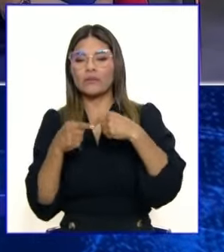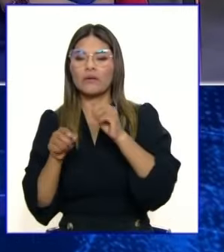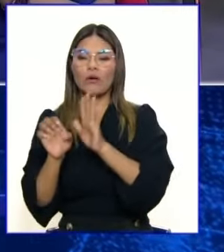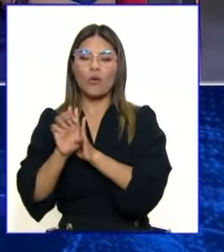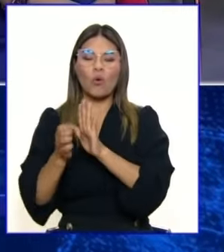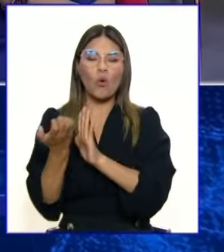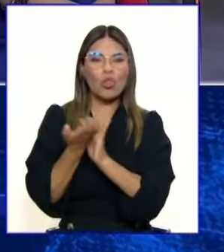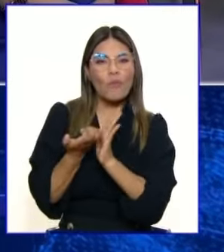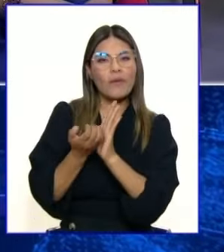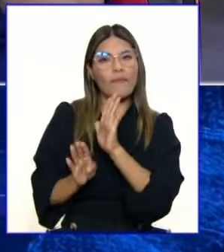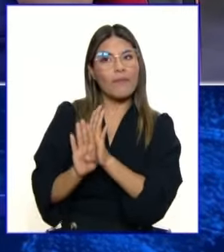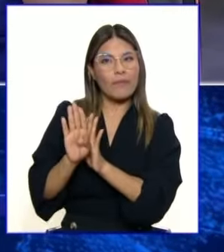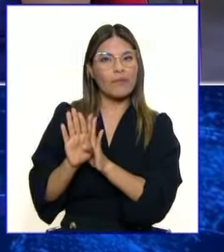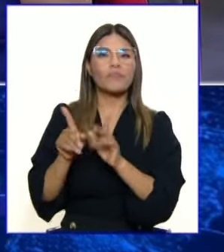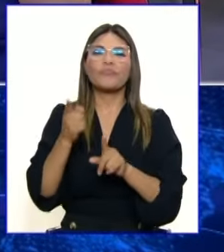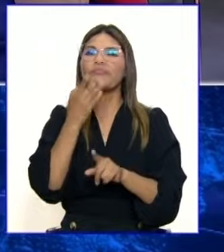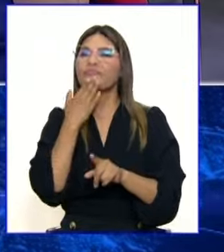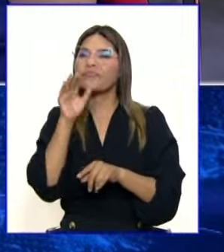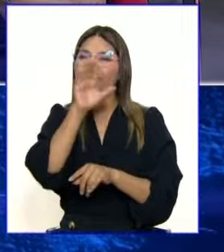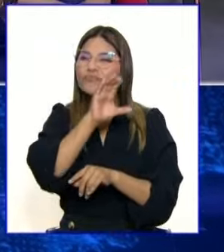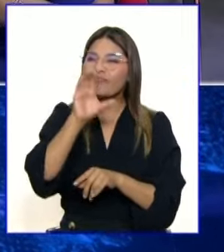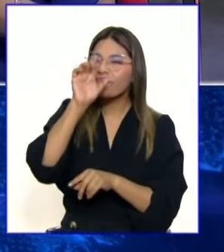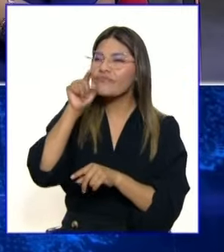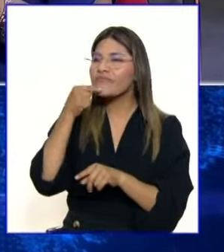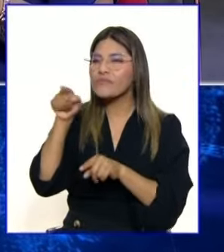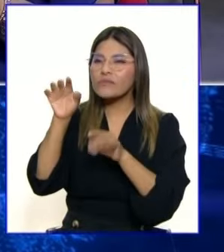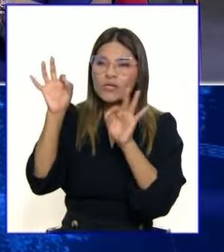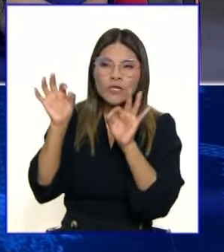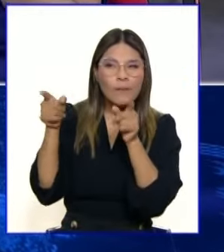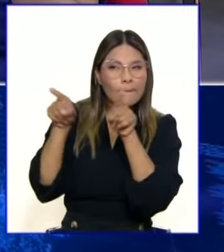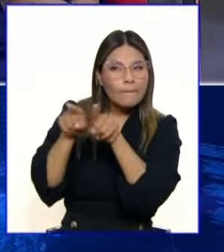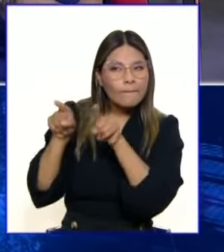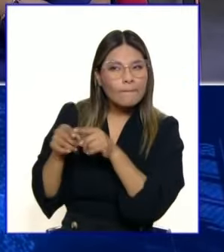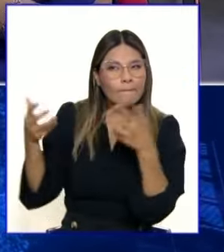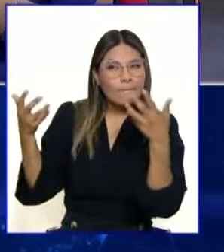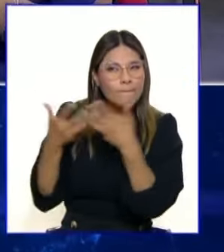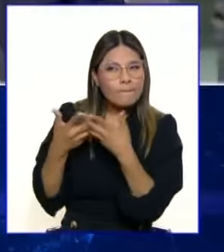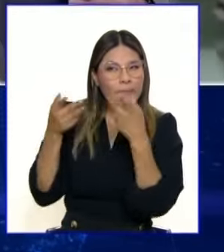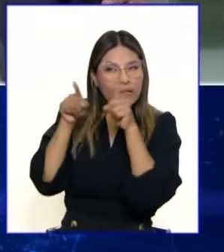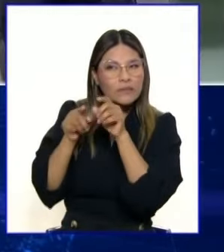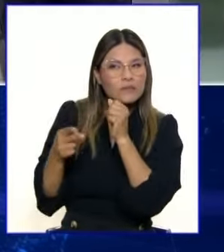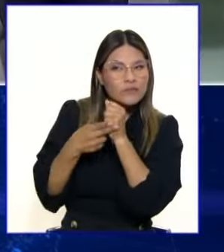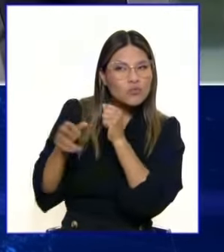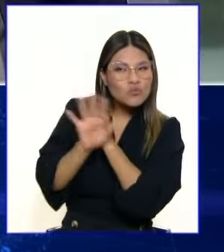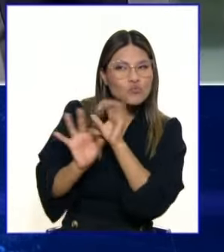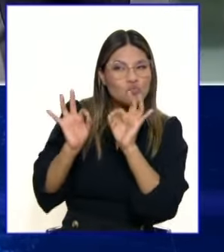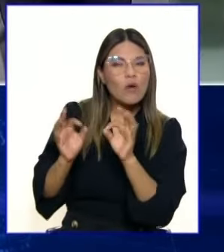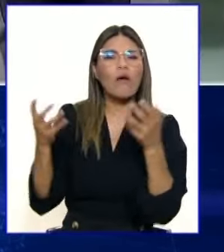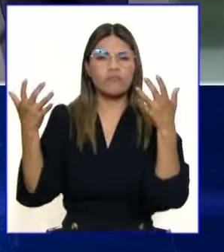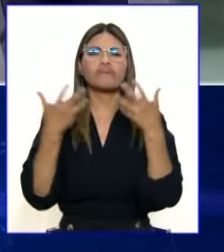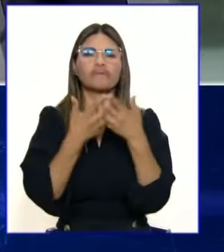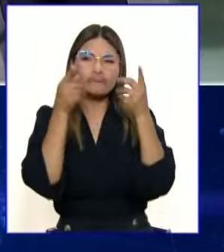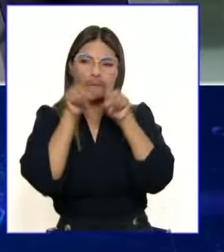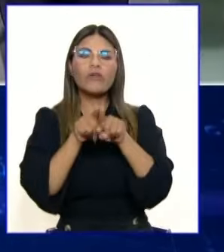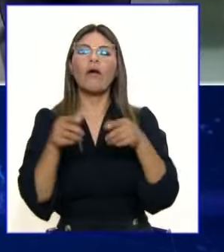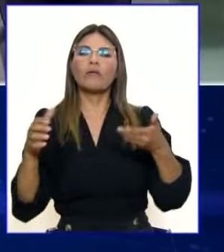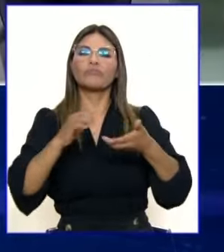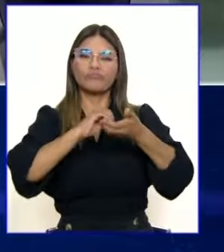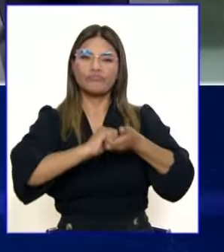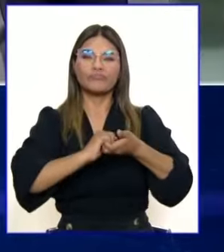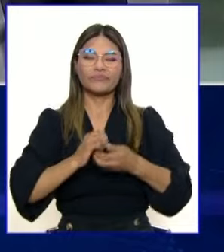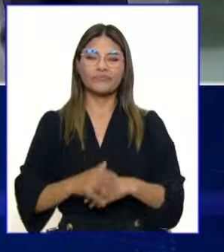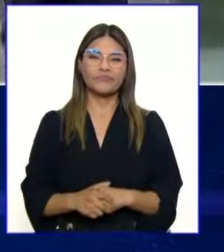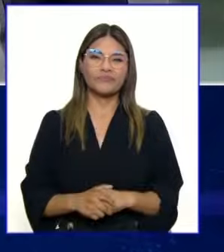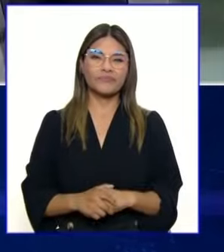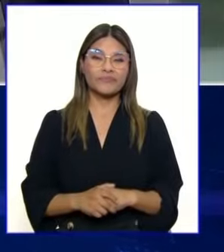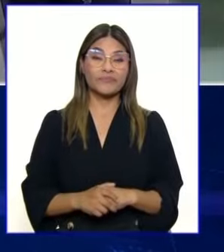con socios que tengan muy bien alineados esas prioridades. Pero esto, digamos, se da en el marco de una competencia